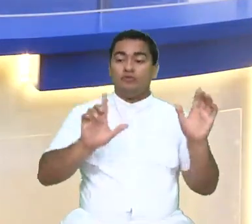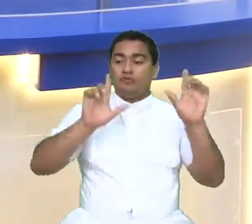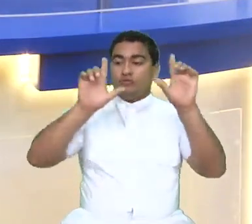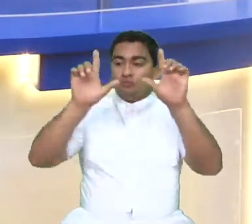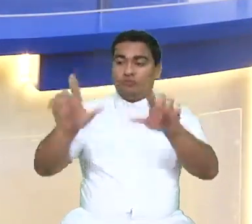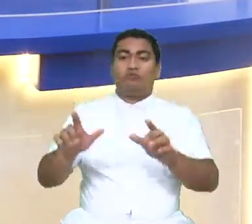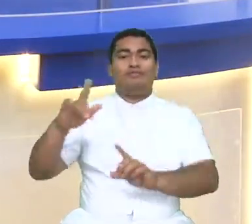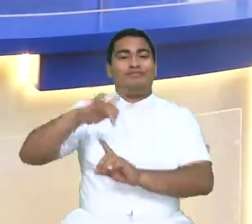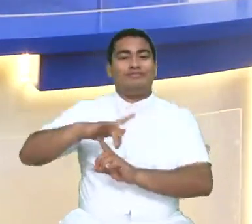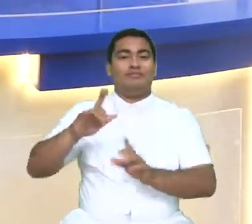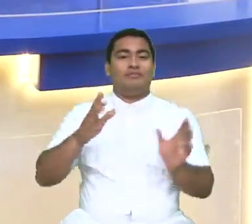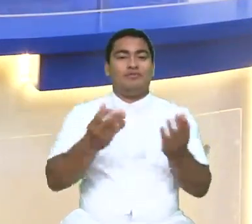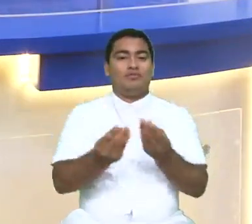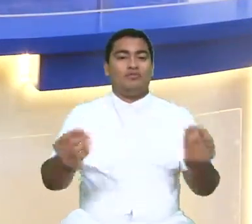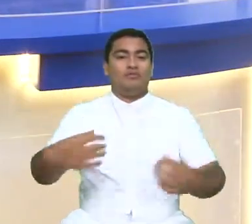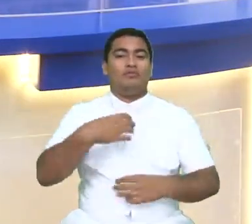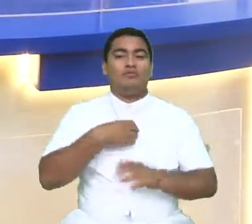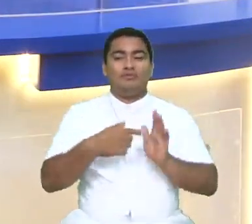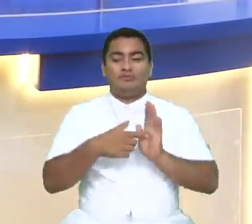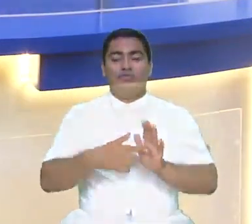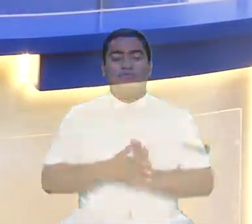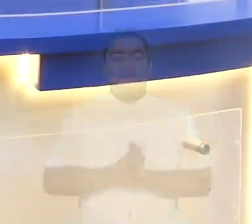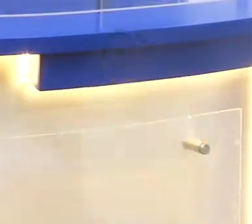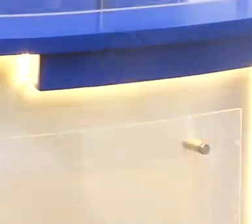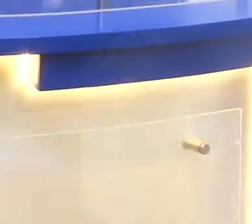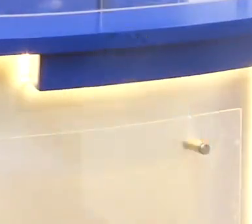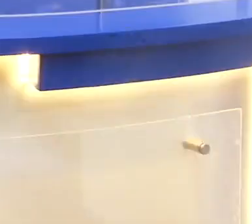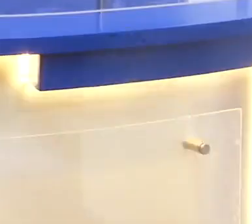de Tipitapa. Veamos el reporte completo.